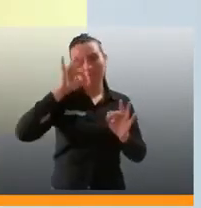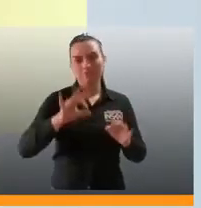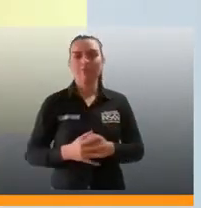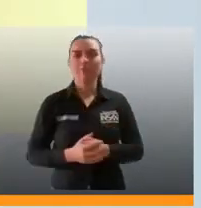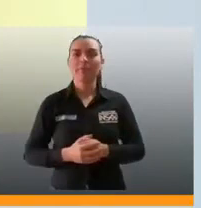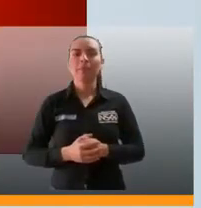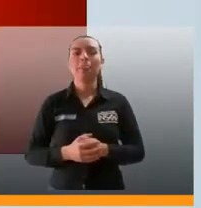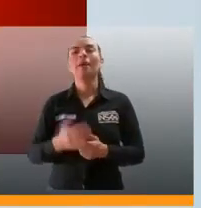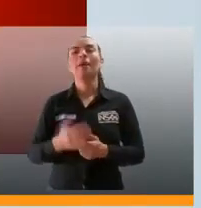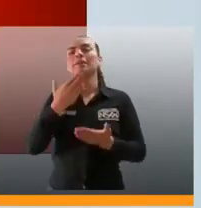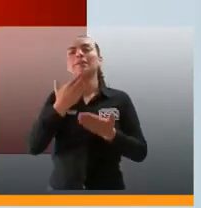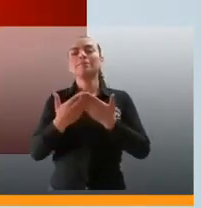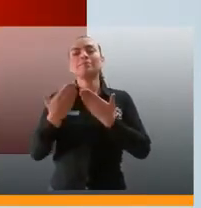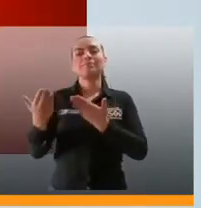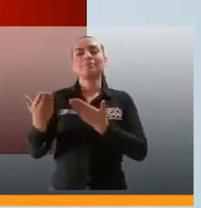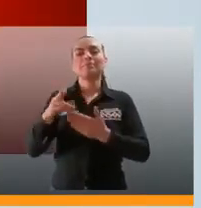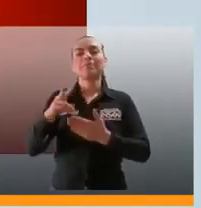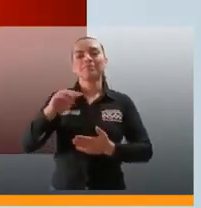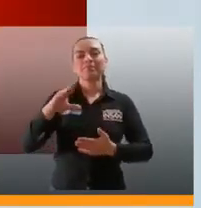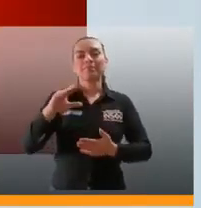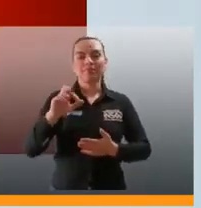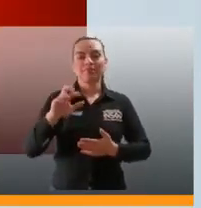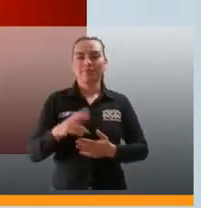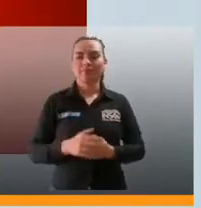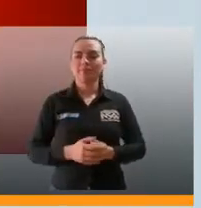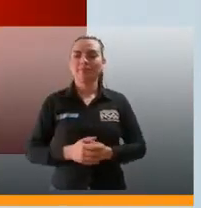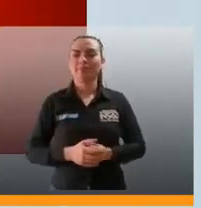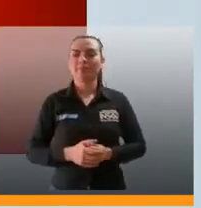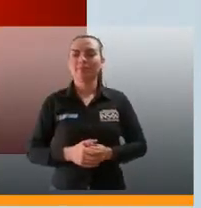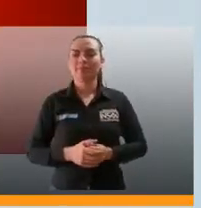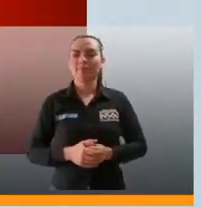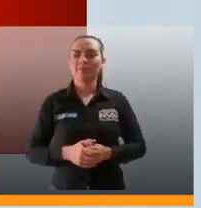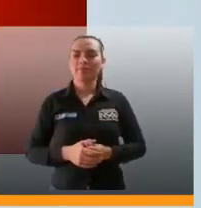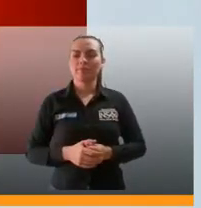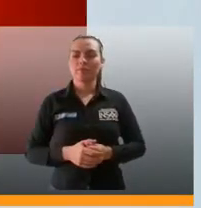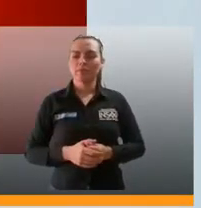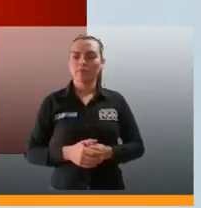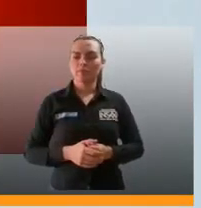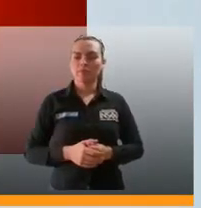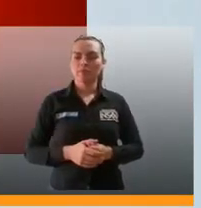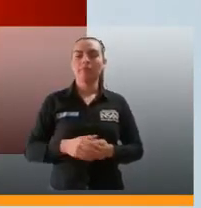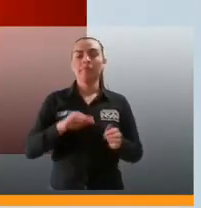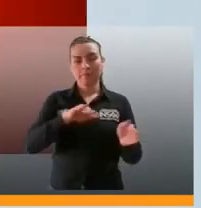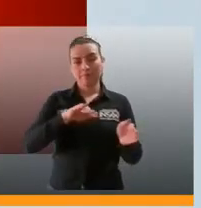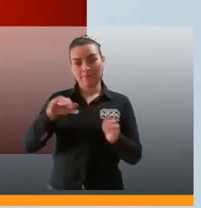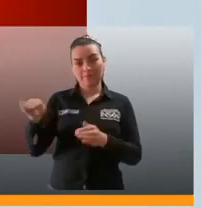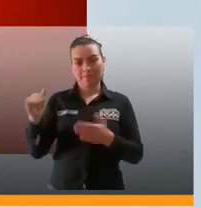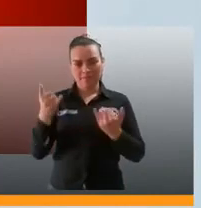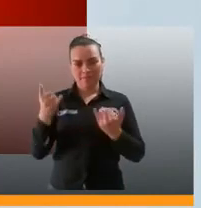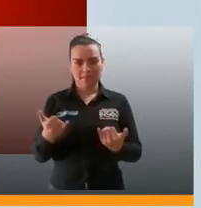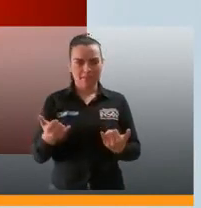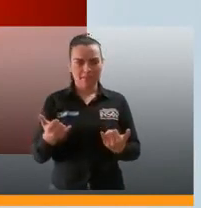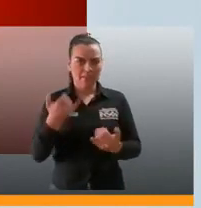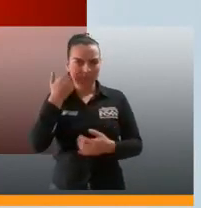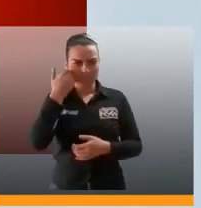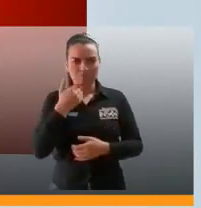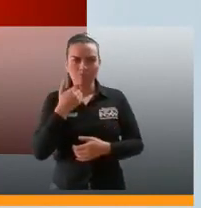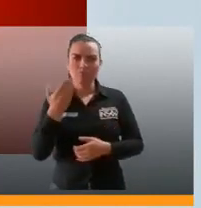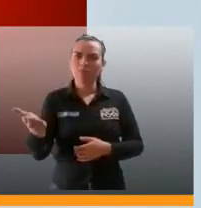Excelente, Víctor, muchas gracias. Bueno, y ya para ir dando el cierre, quiero que cada uno en una